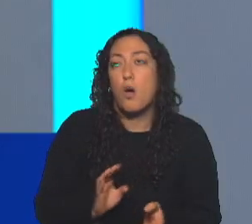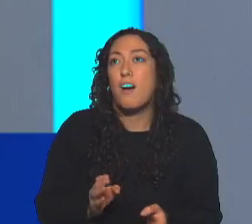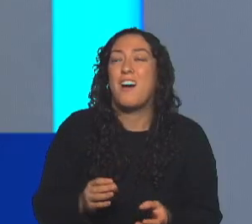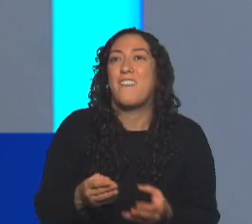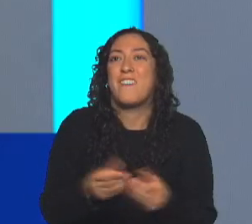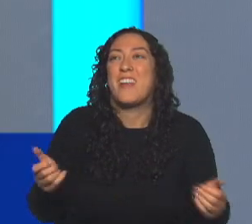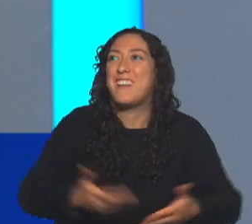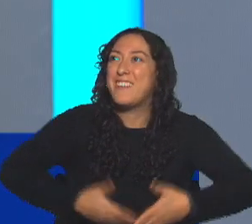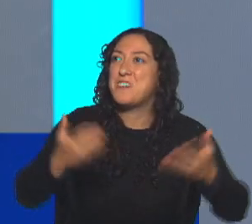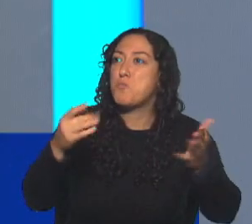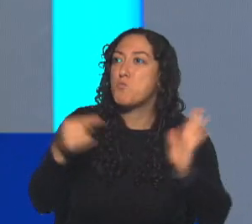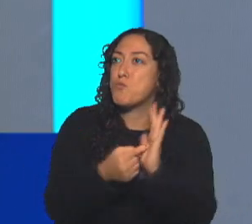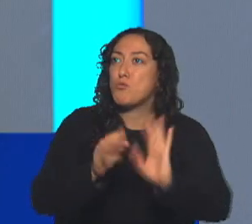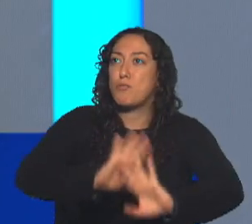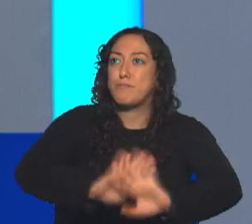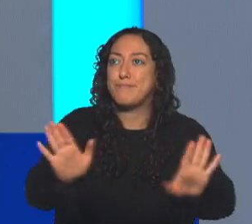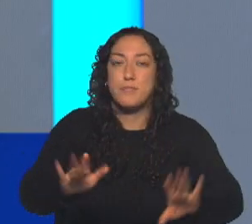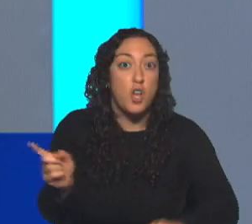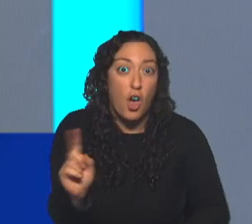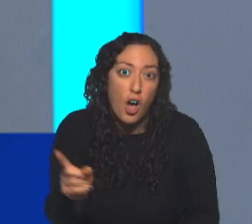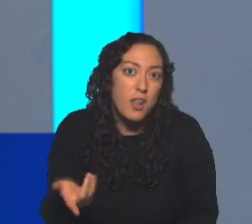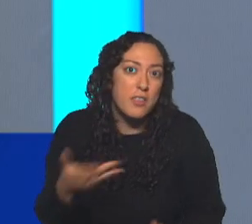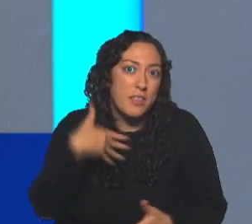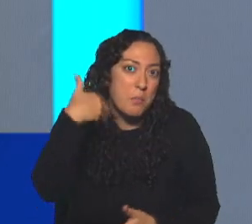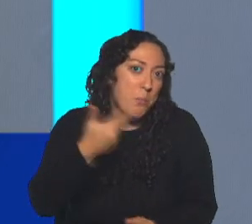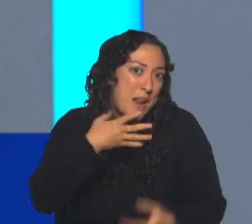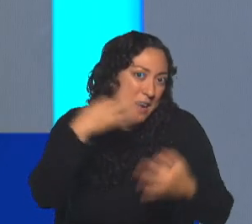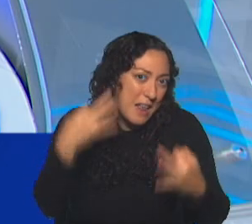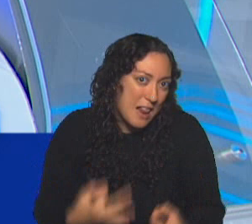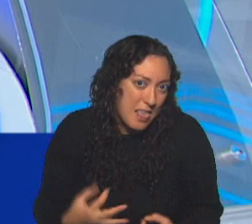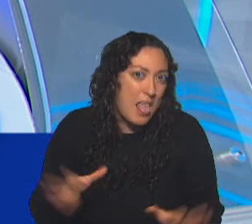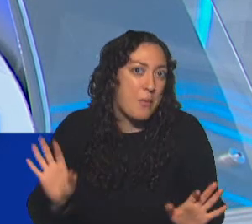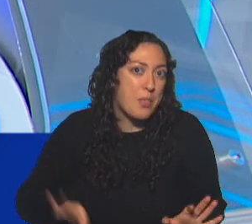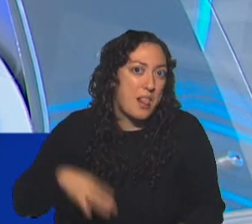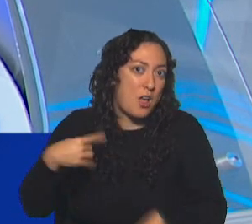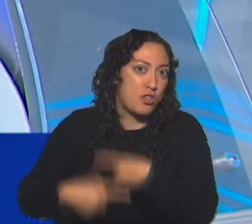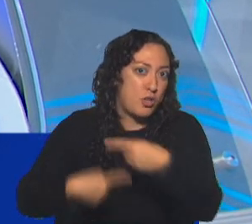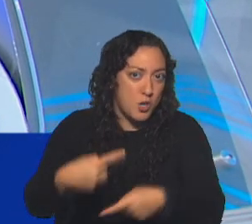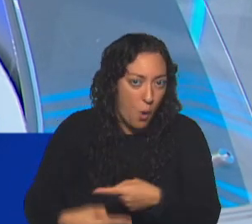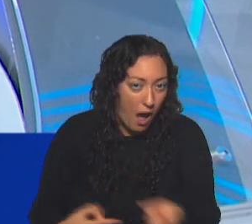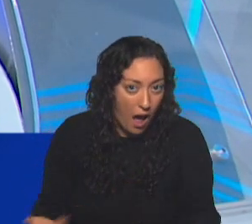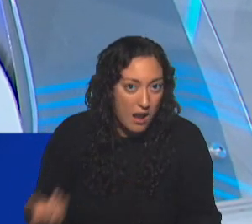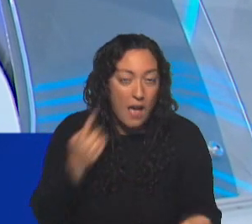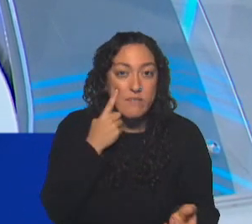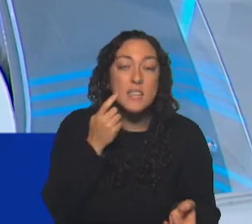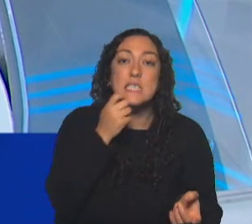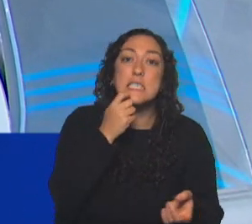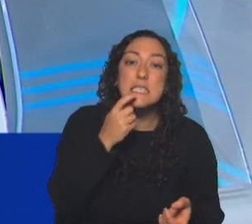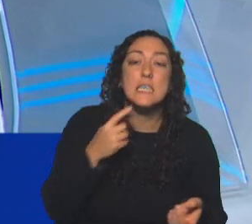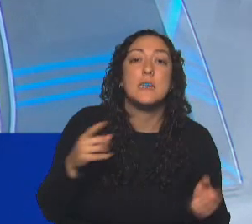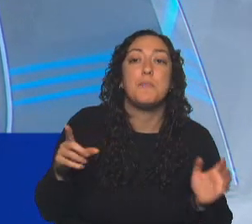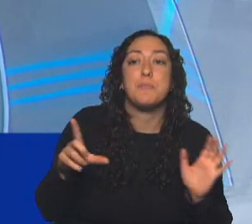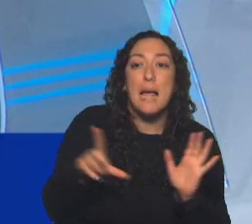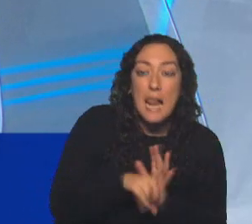feliz y se terminó todo. Después está la realidad, que tendrá que dictaminar si todo ese andamiaje